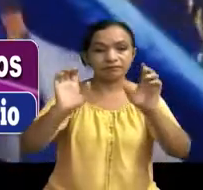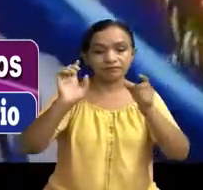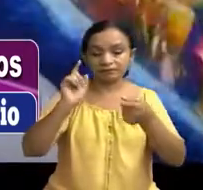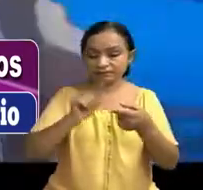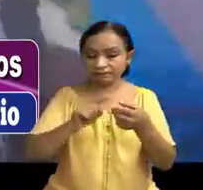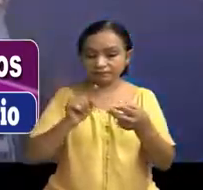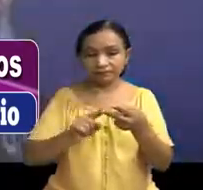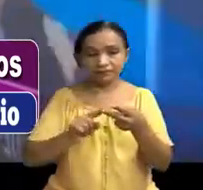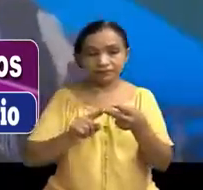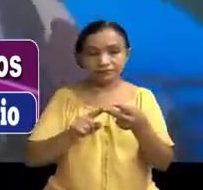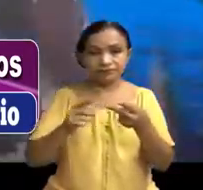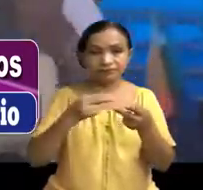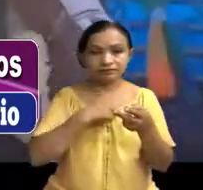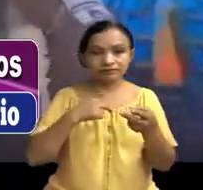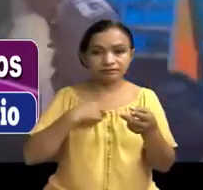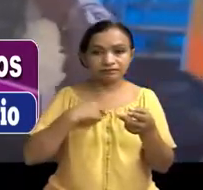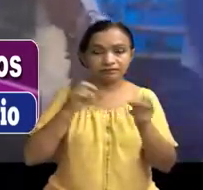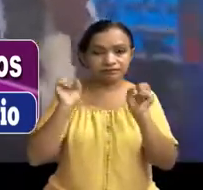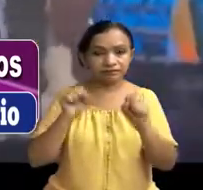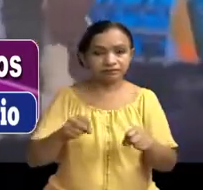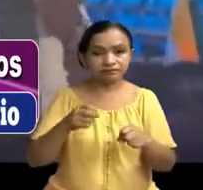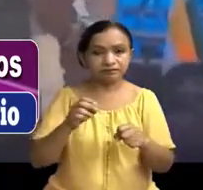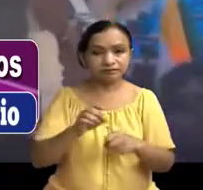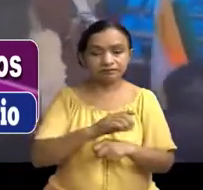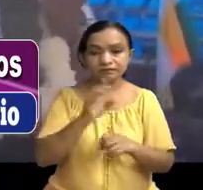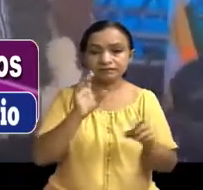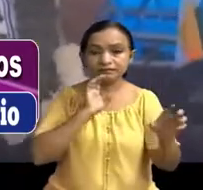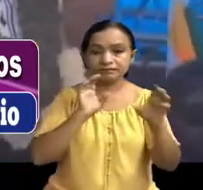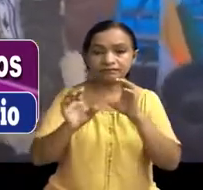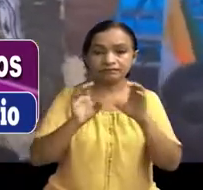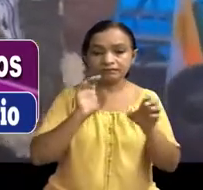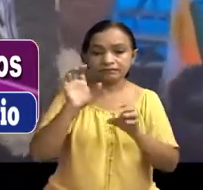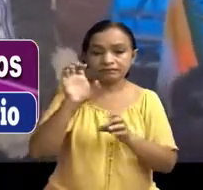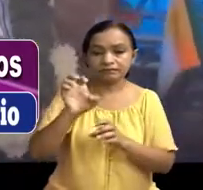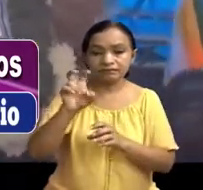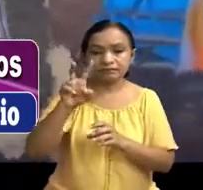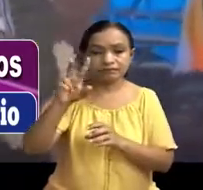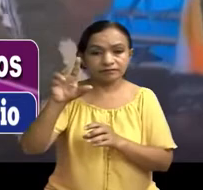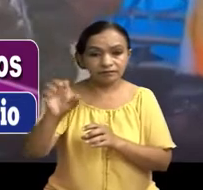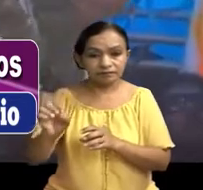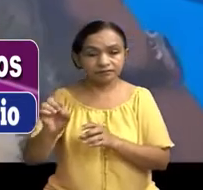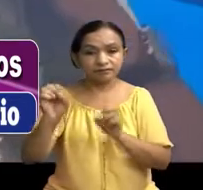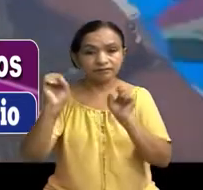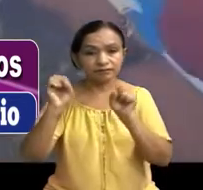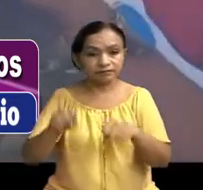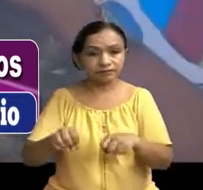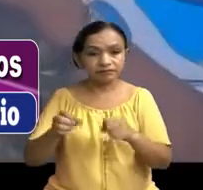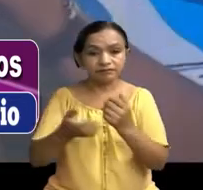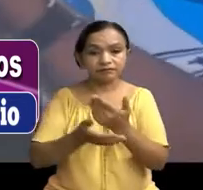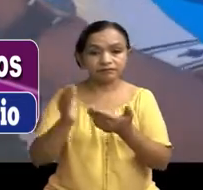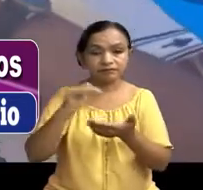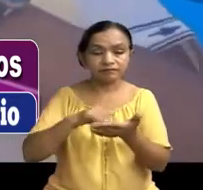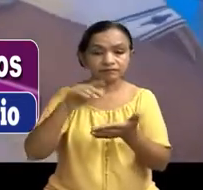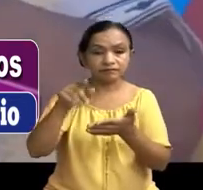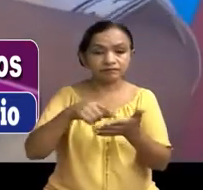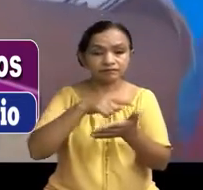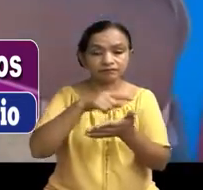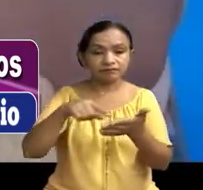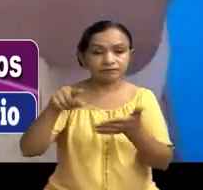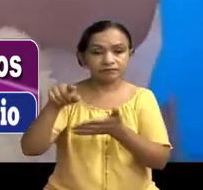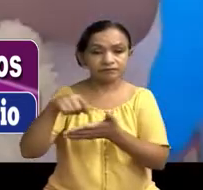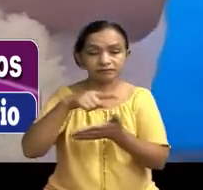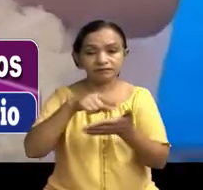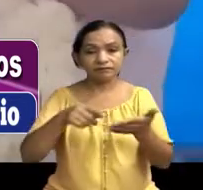Entonces eso va a crear una correlación que va a permitir un diálogo que está planteando Evo en Bolivia para que se hagan de nuevo las elecciones, aunque ganó las